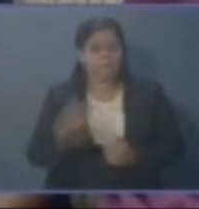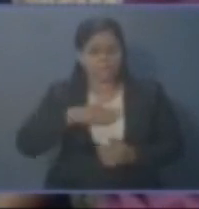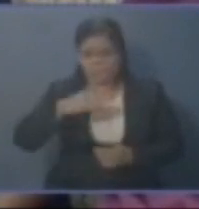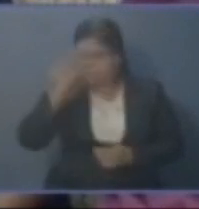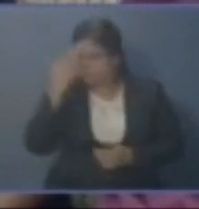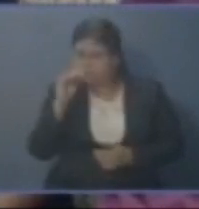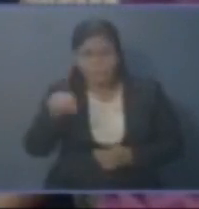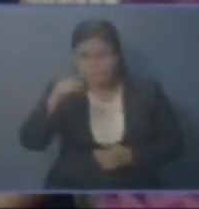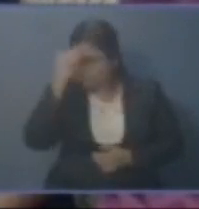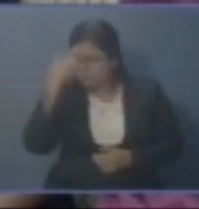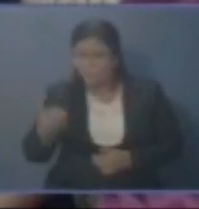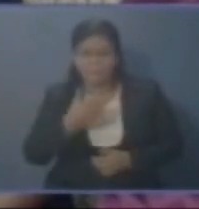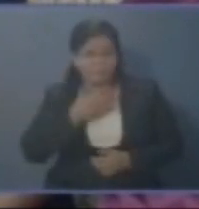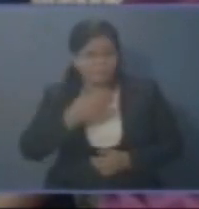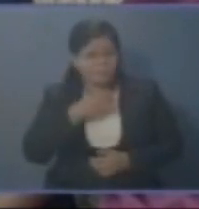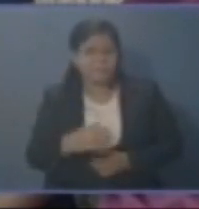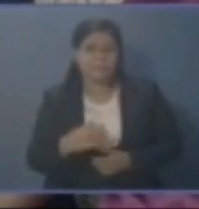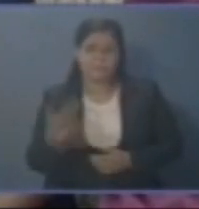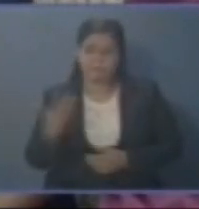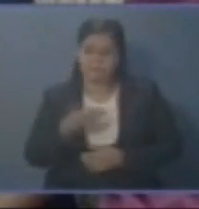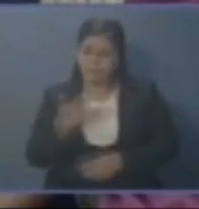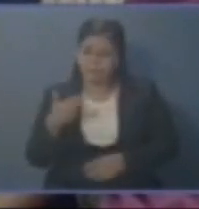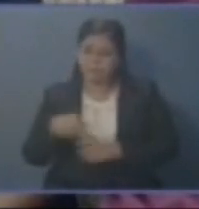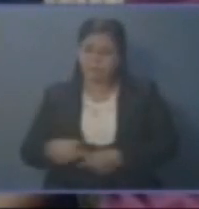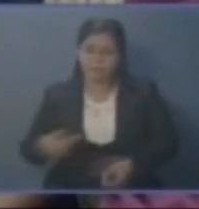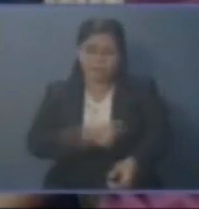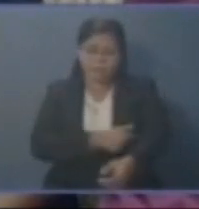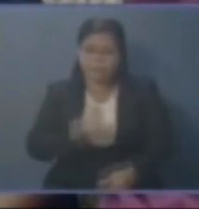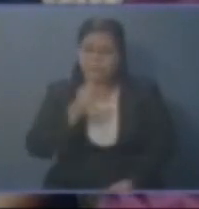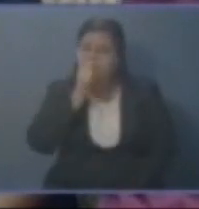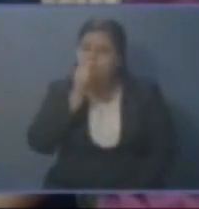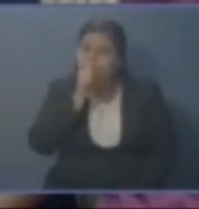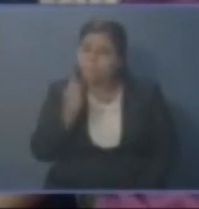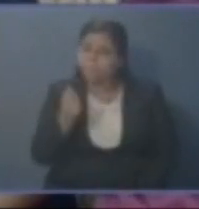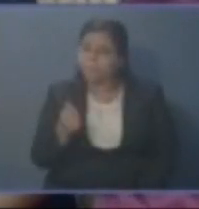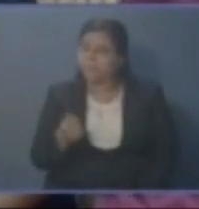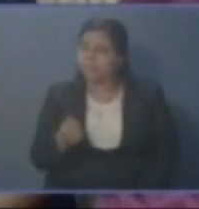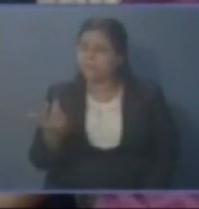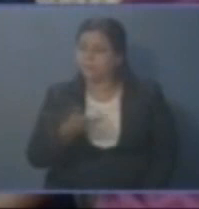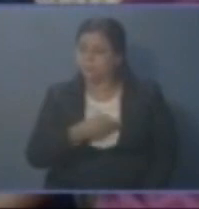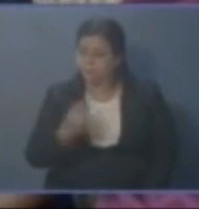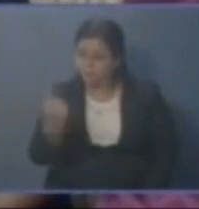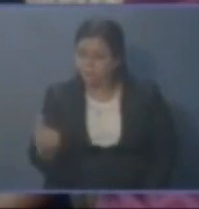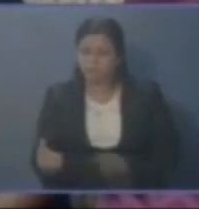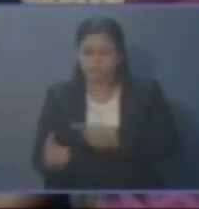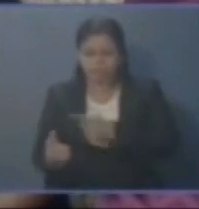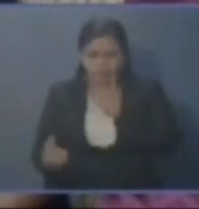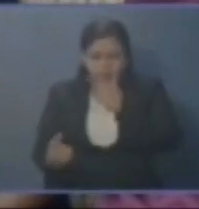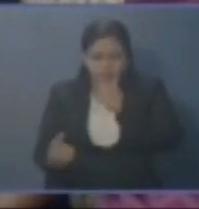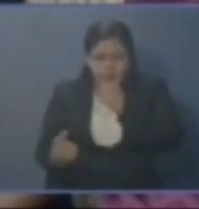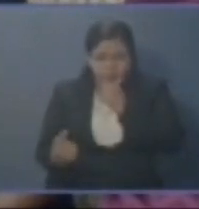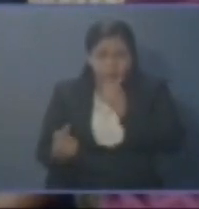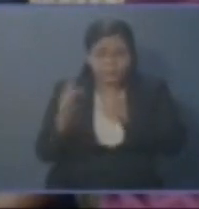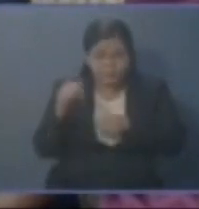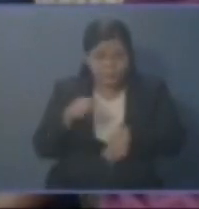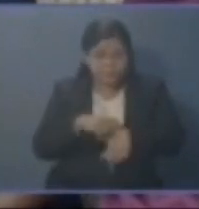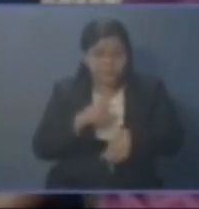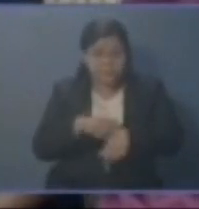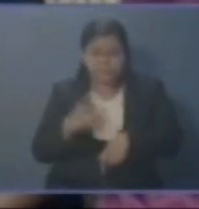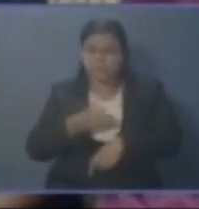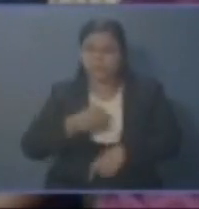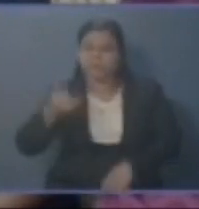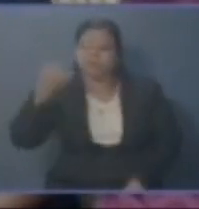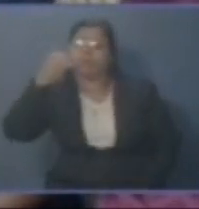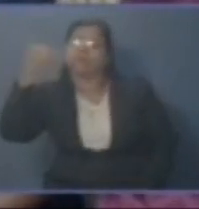lo dificultoso que es estar en lo privado, hablando de la atención privada. Tenemos un paciente sospechoso y al día de hoy uno tiene que llamar